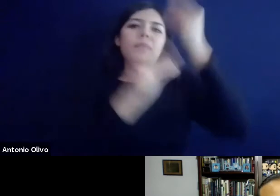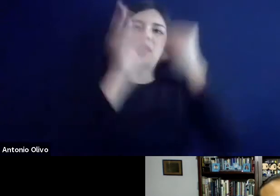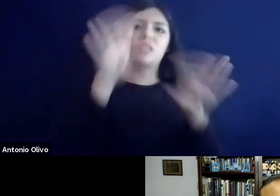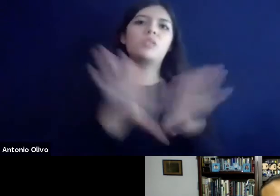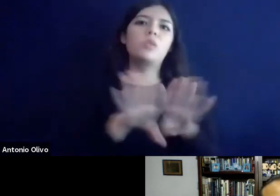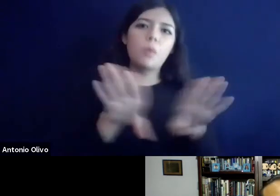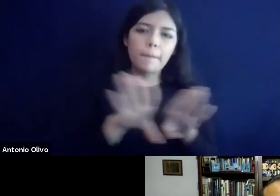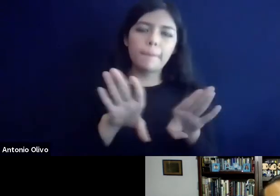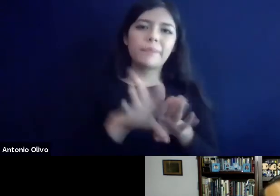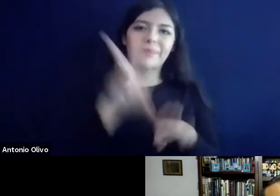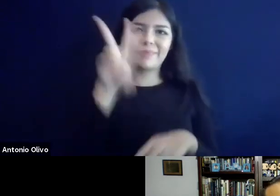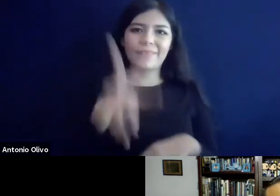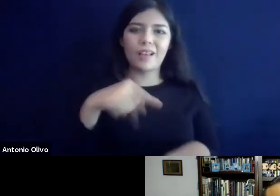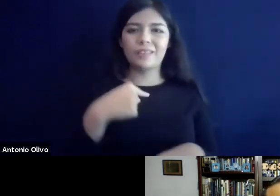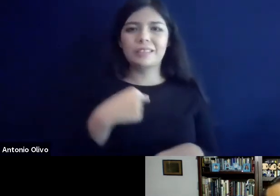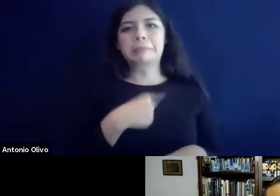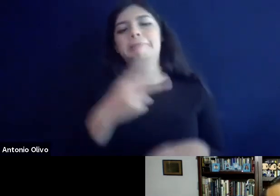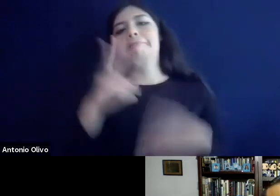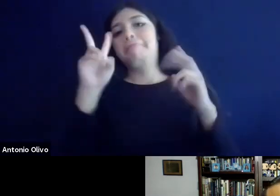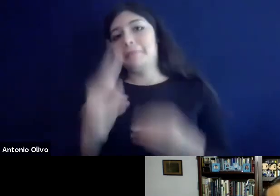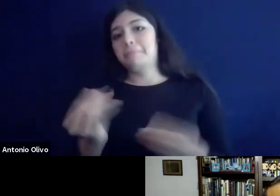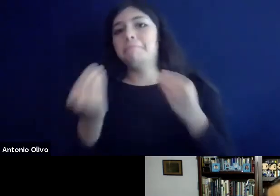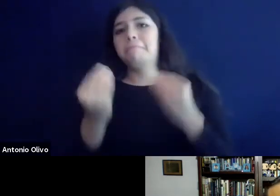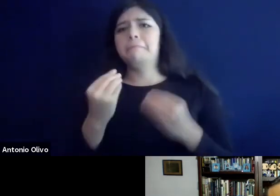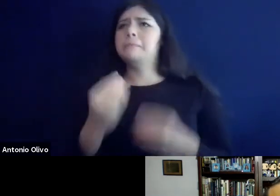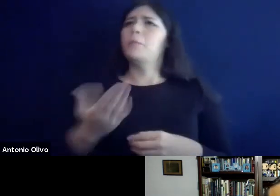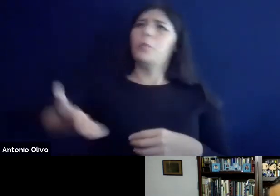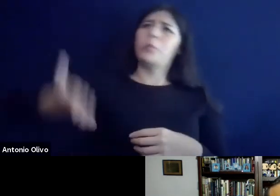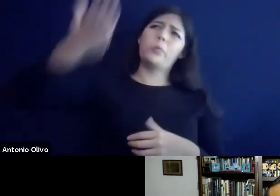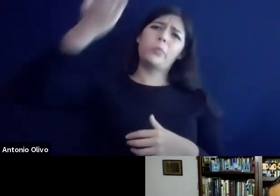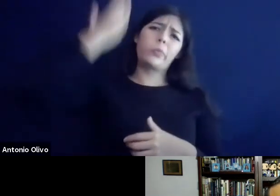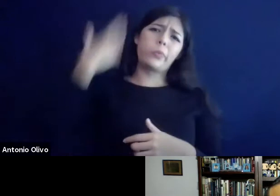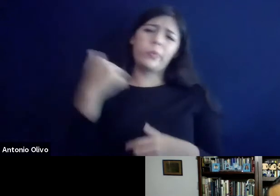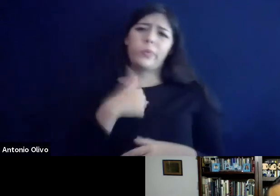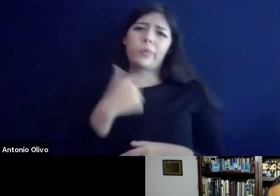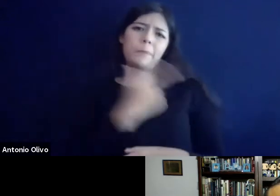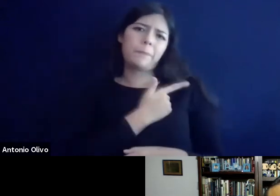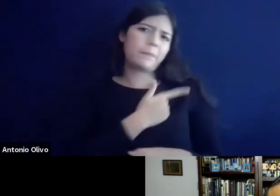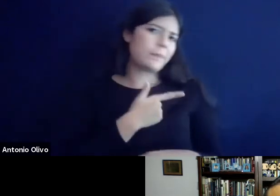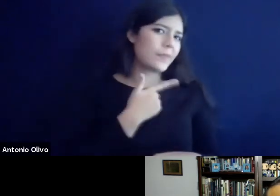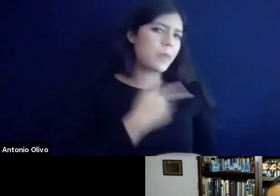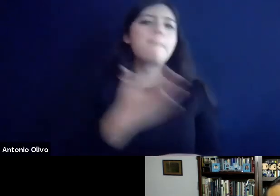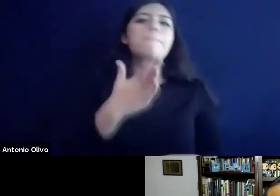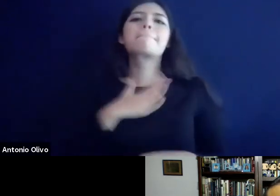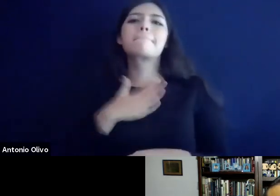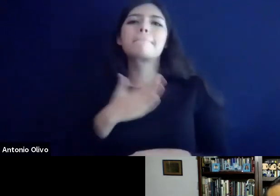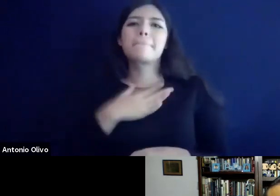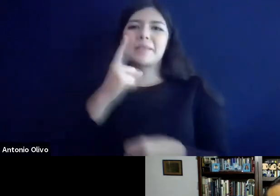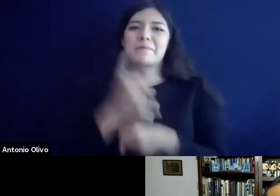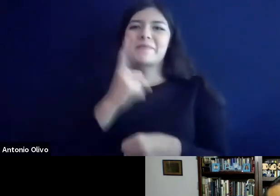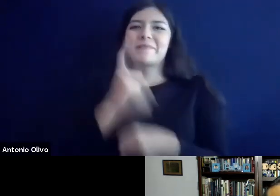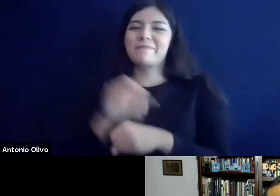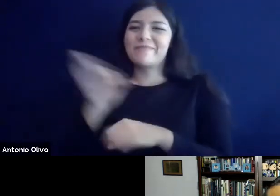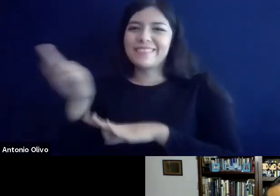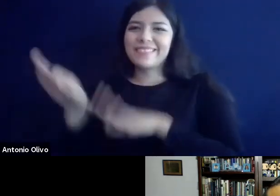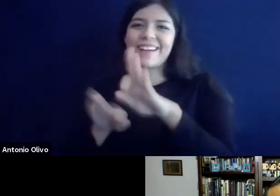vida me ha gustado, mi primer trabajo sin que me pagaran nada, así como nuestro intérprete, yo estaba